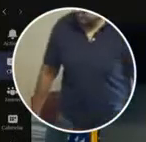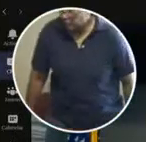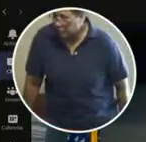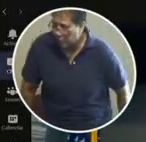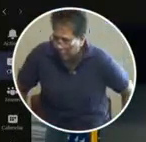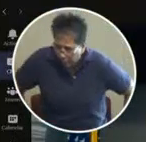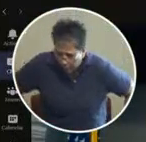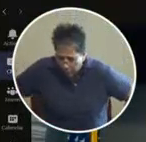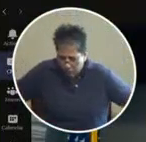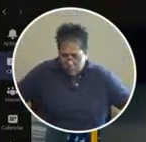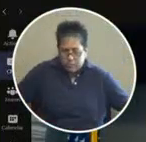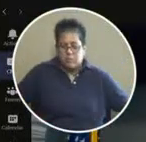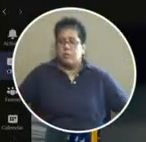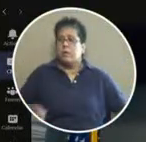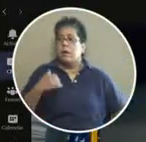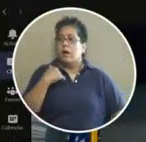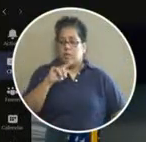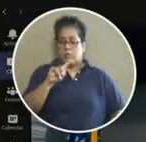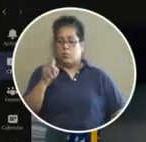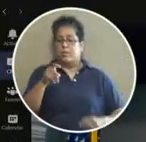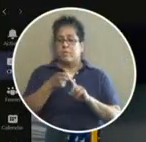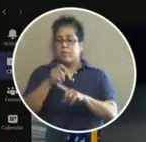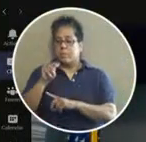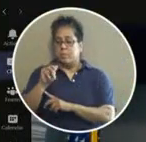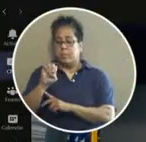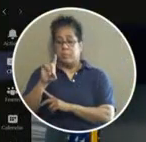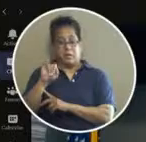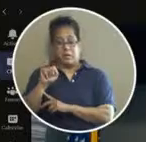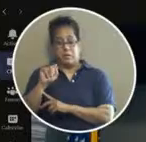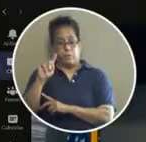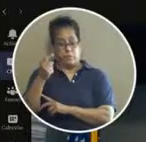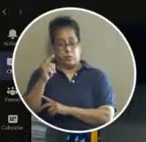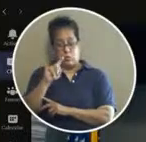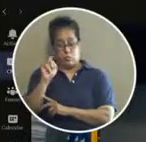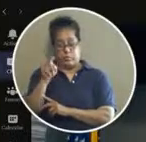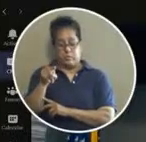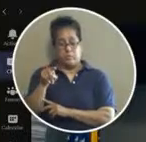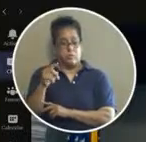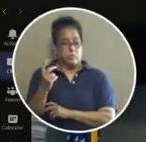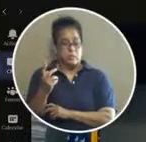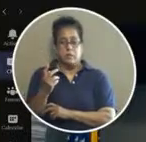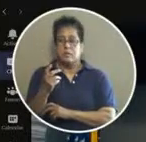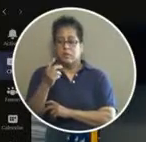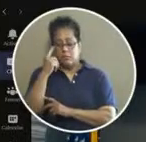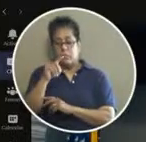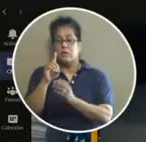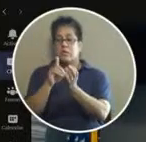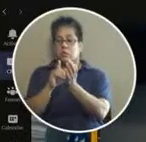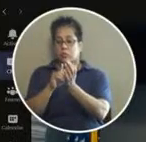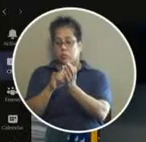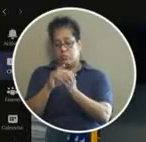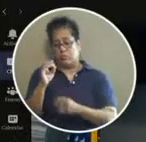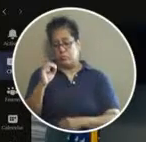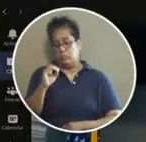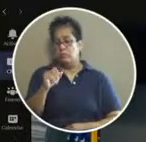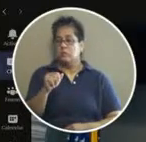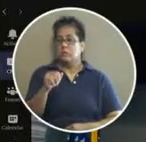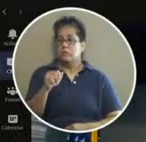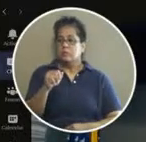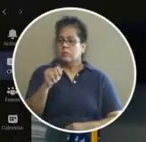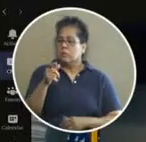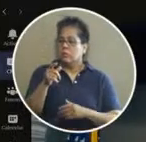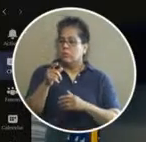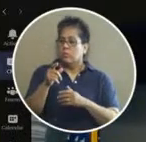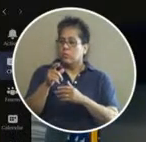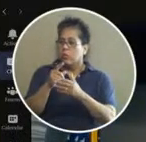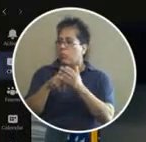We will now begin with the questions from media. The first question is for you, Dr. O. ¿Qué tan